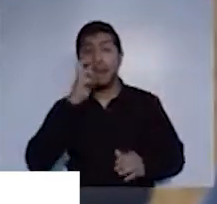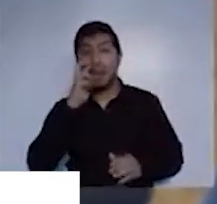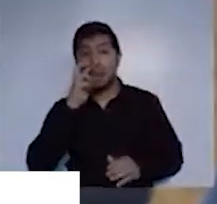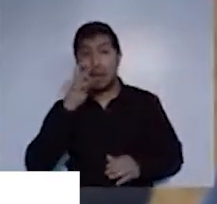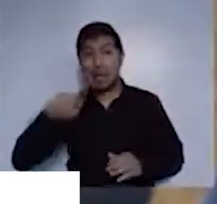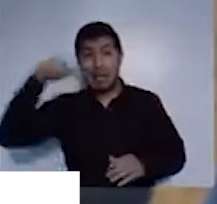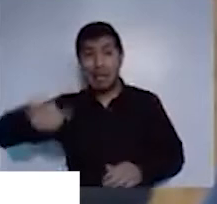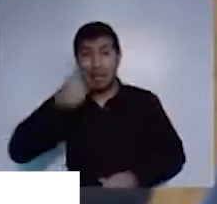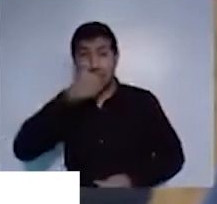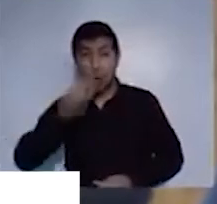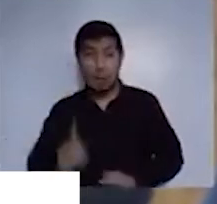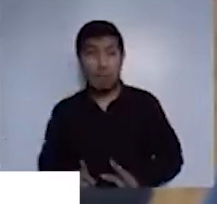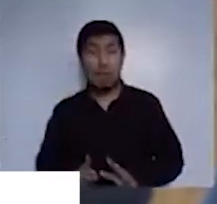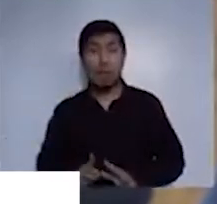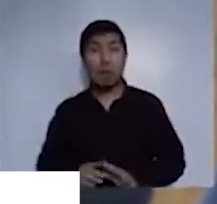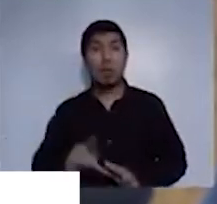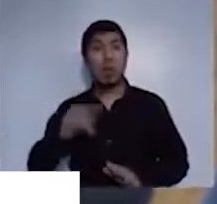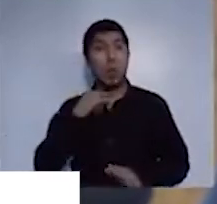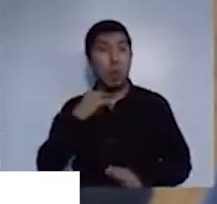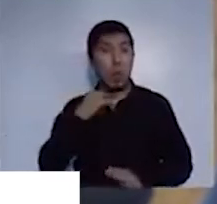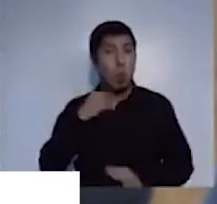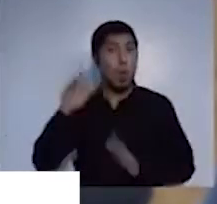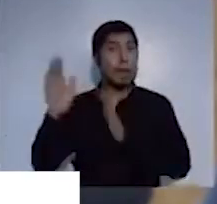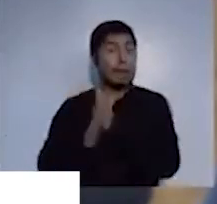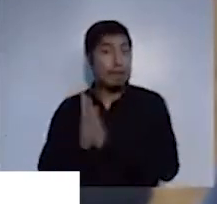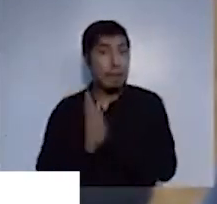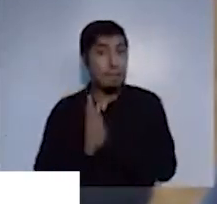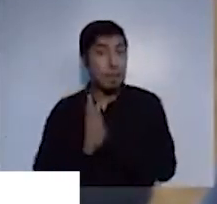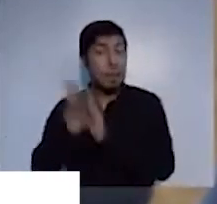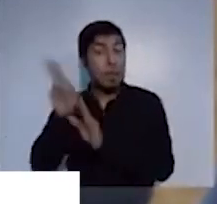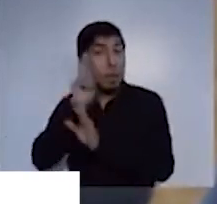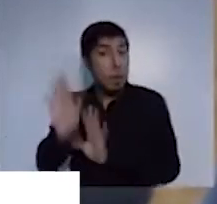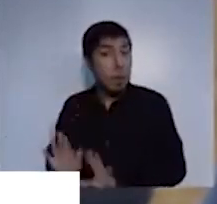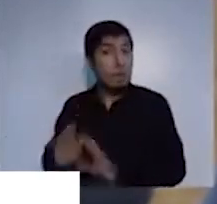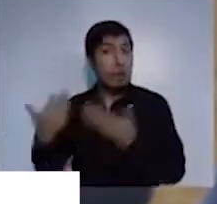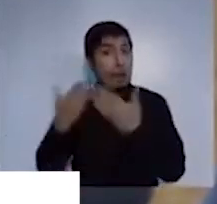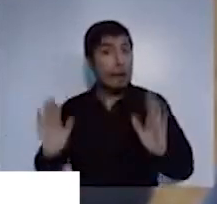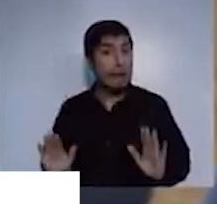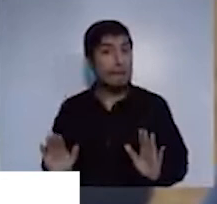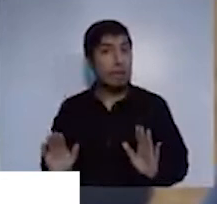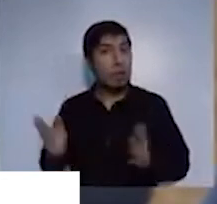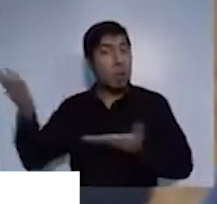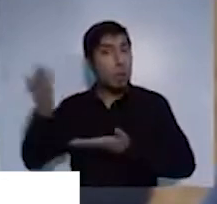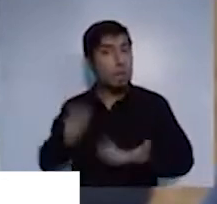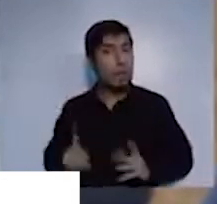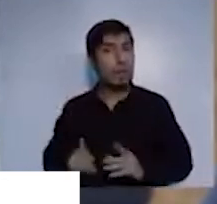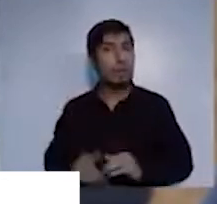y teniendo en cuenta que tanto en San Salvador como en San Pedro, que son los municipios que han solicitado el tema de la